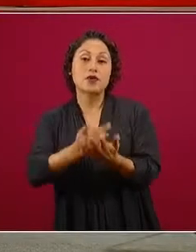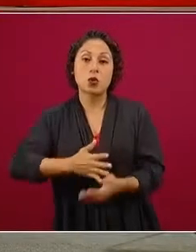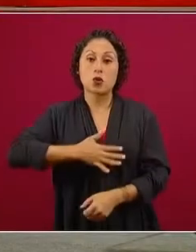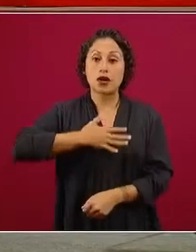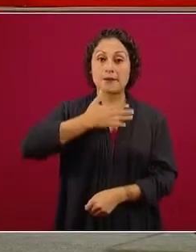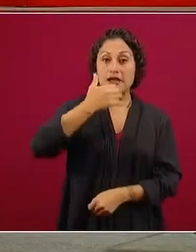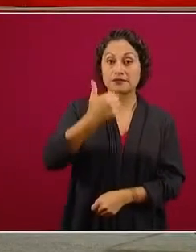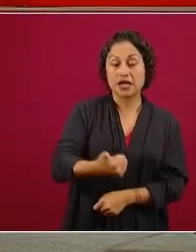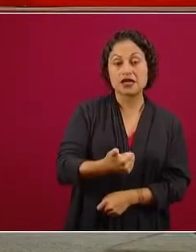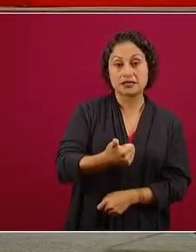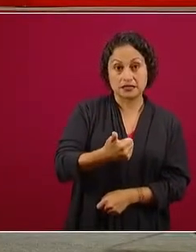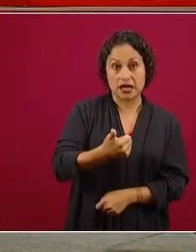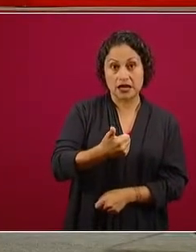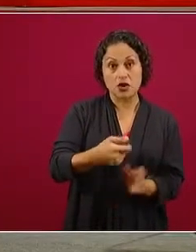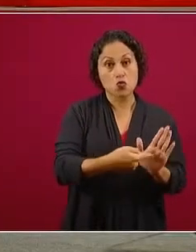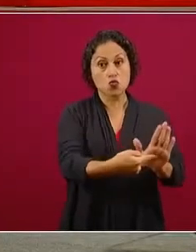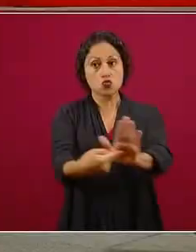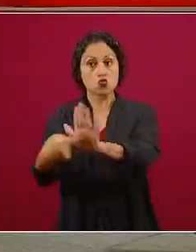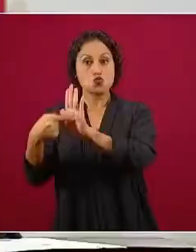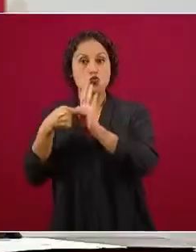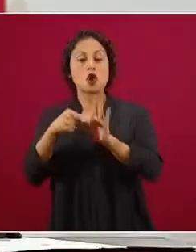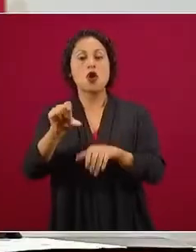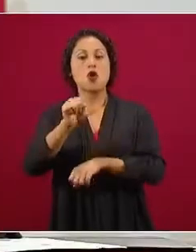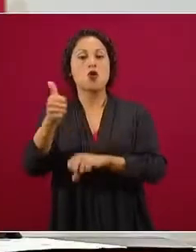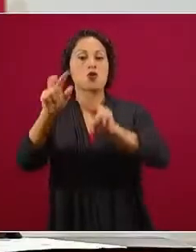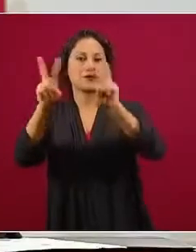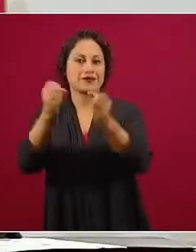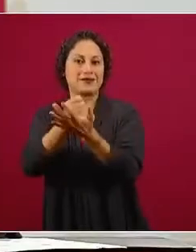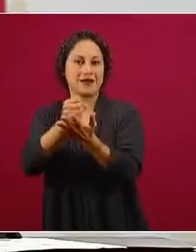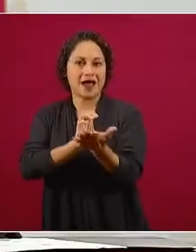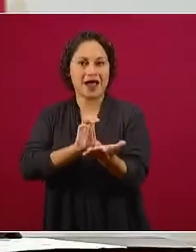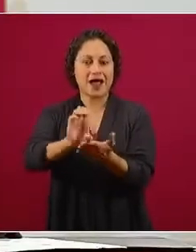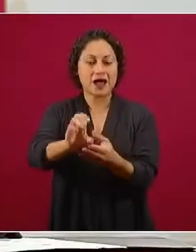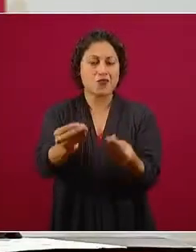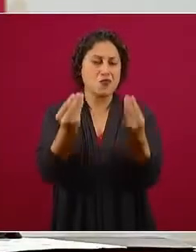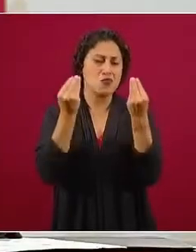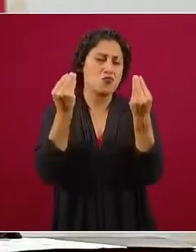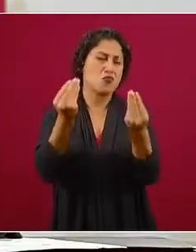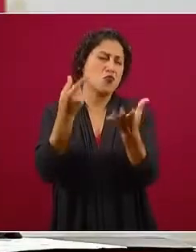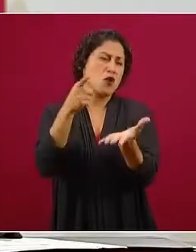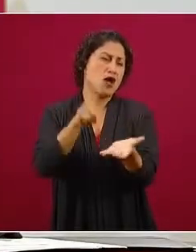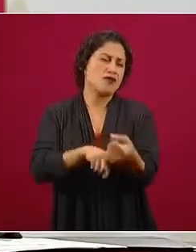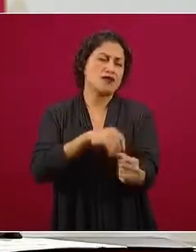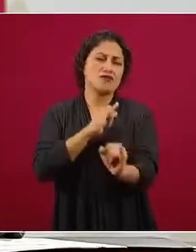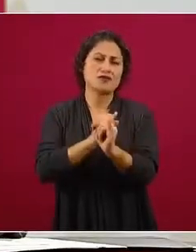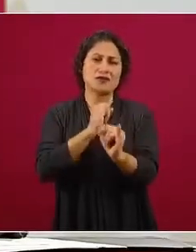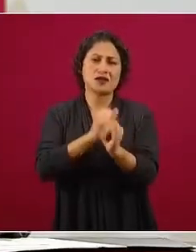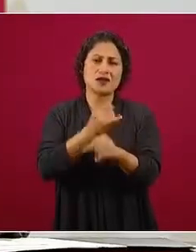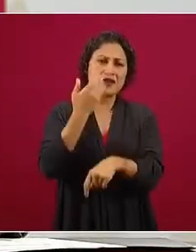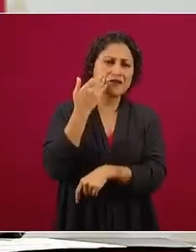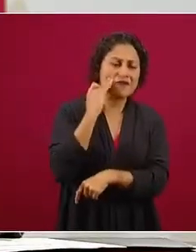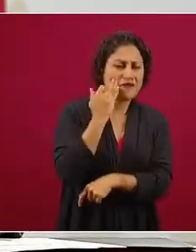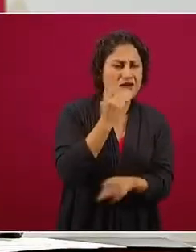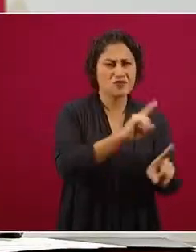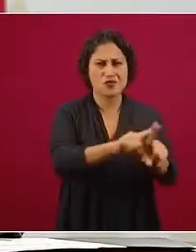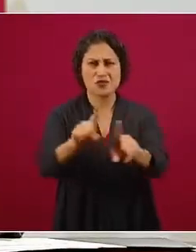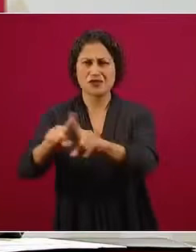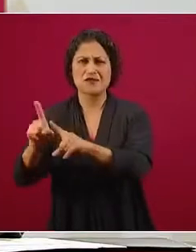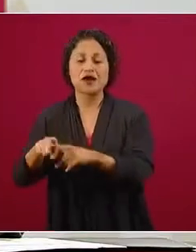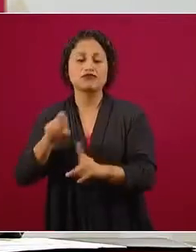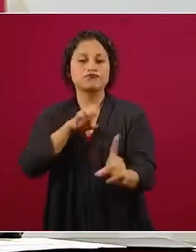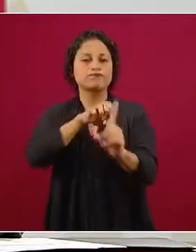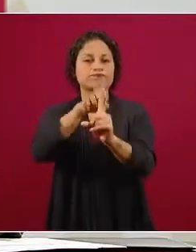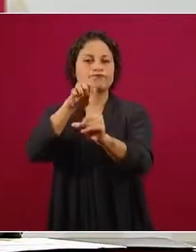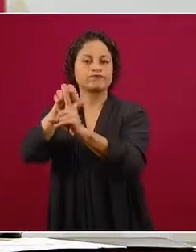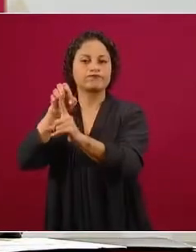los microcréditos. Una enorme cantidad de páginas en Facebook que son falsas, donde les están pidiendo a los usuarios